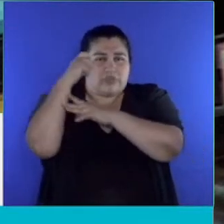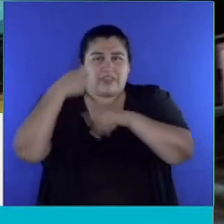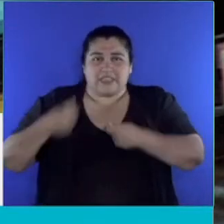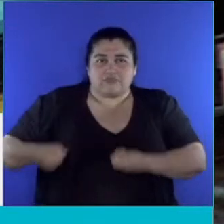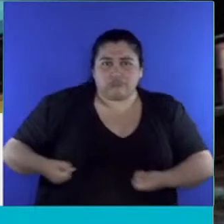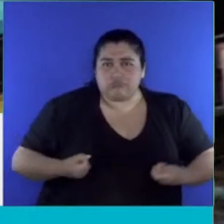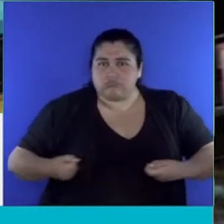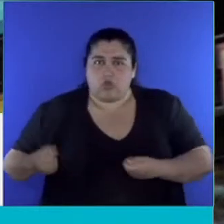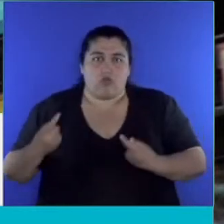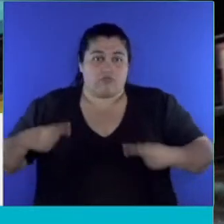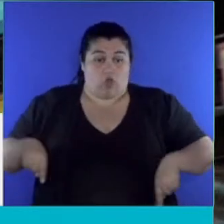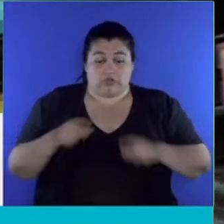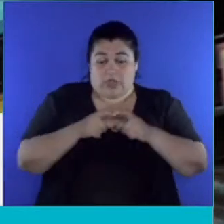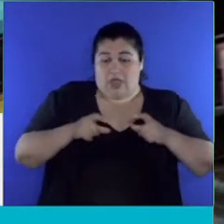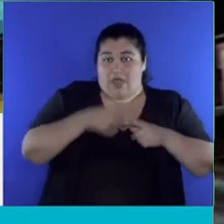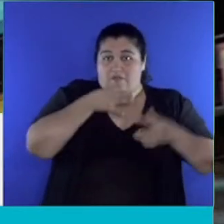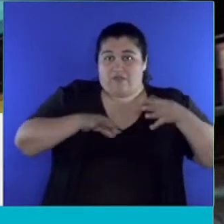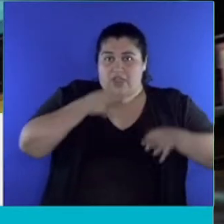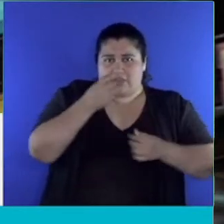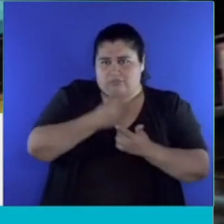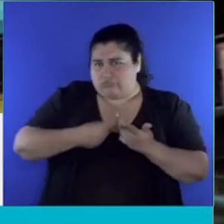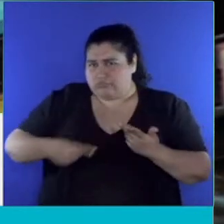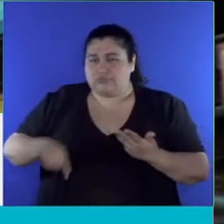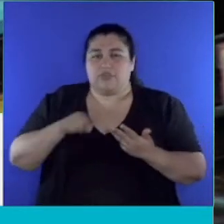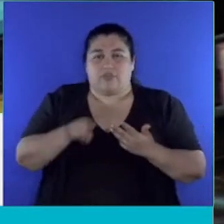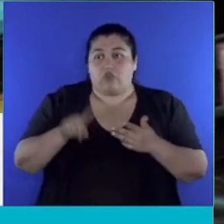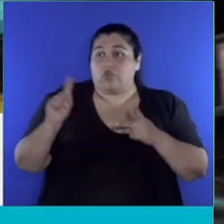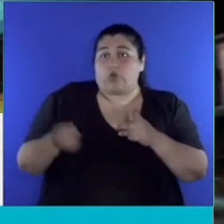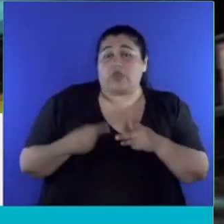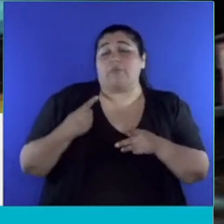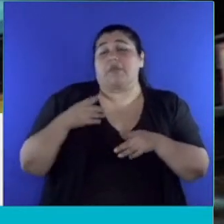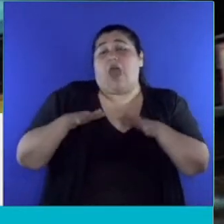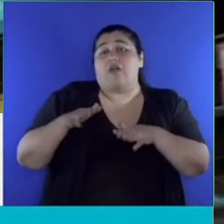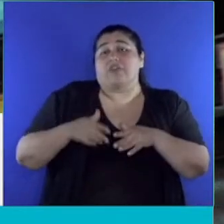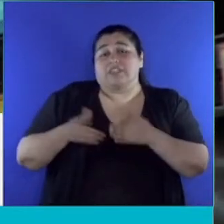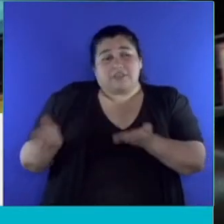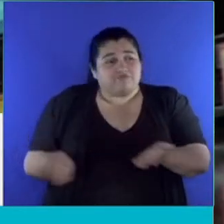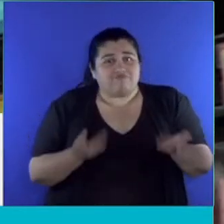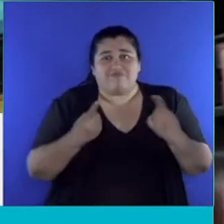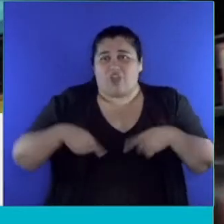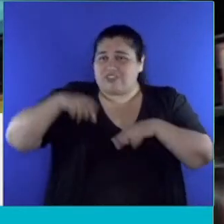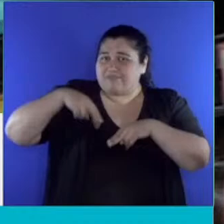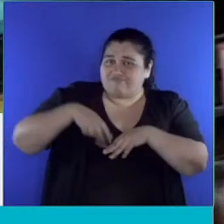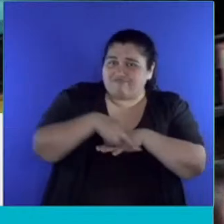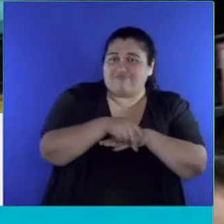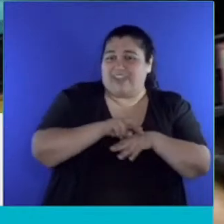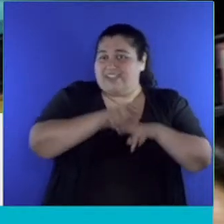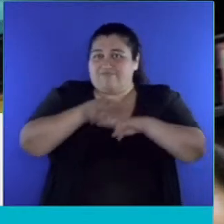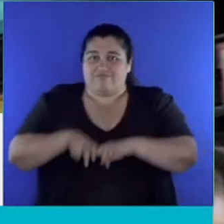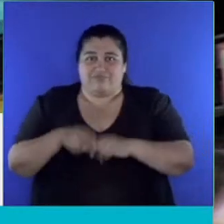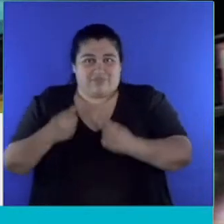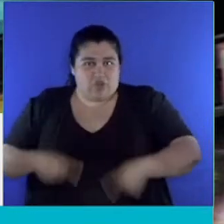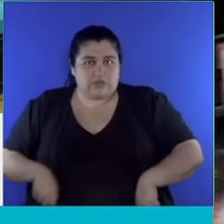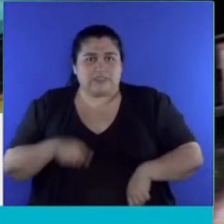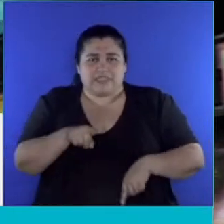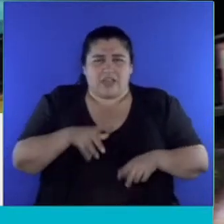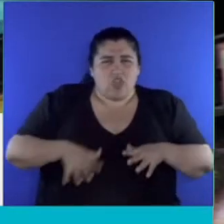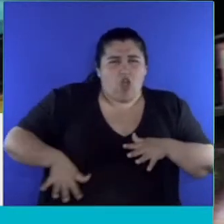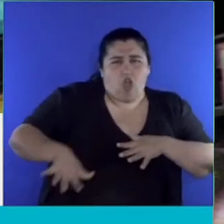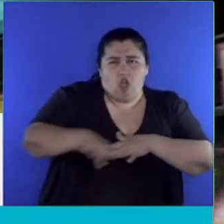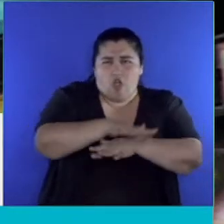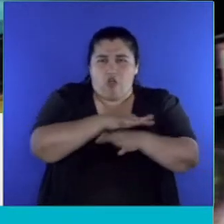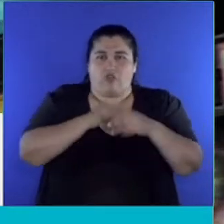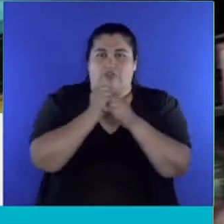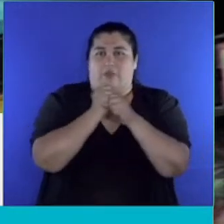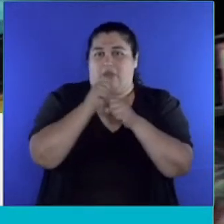que nos vende una entrada o ese día la persona que nos acompaña a la butaca que nos corresponde. Con esta industria no solo